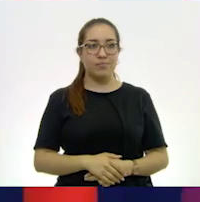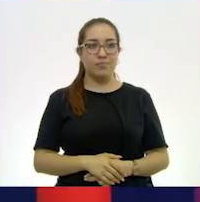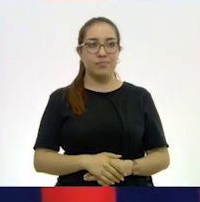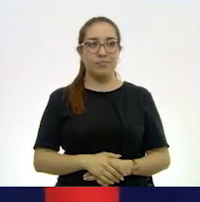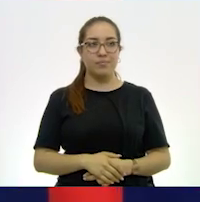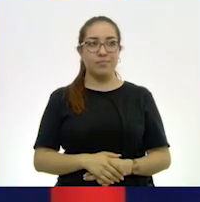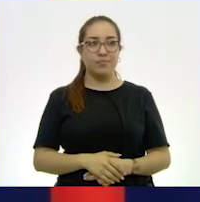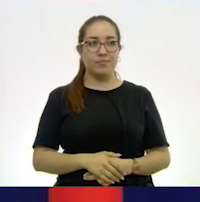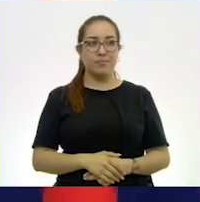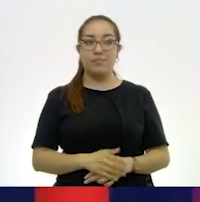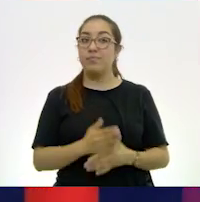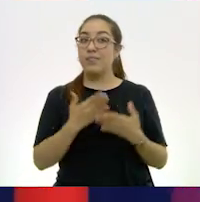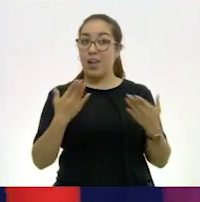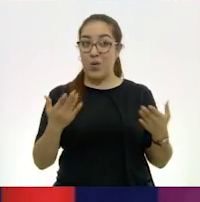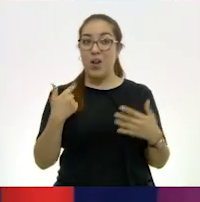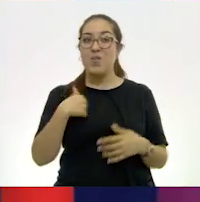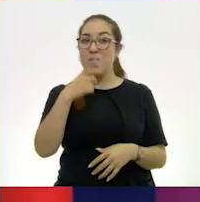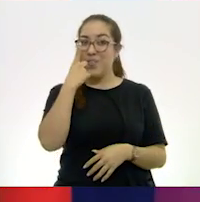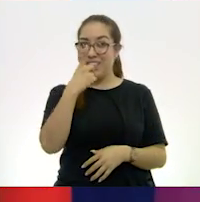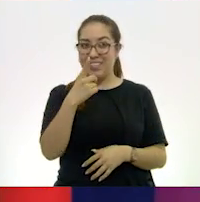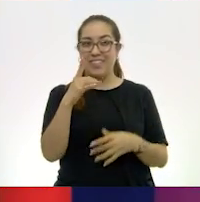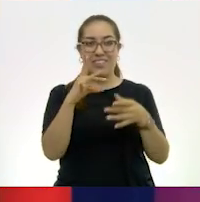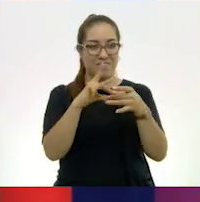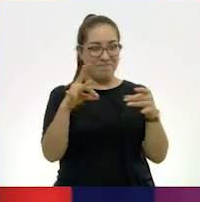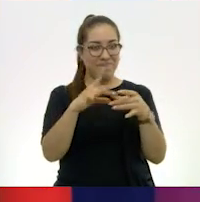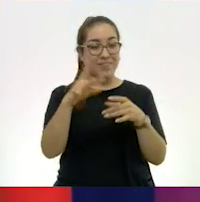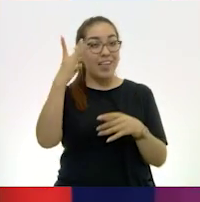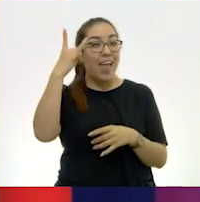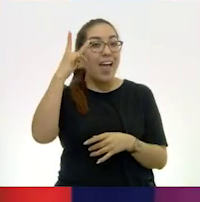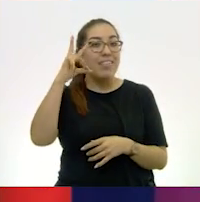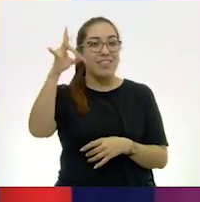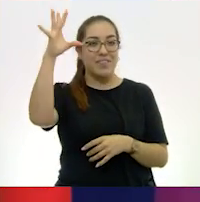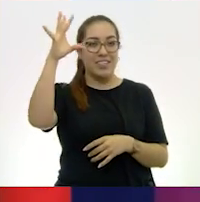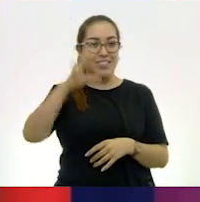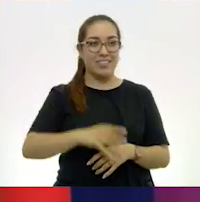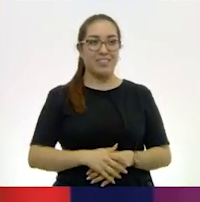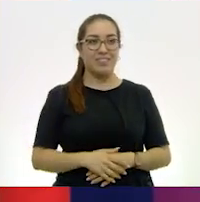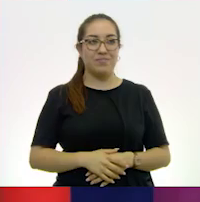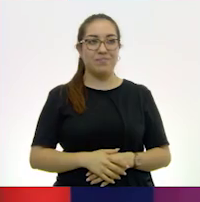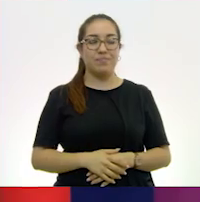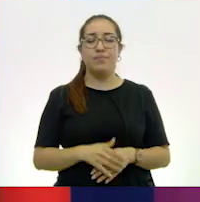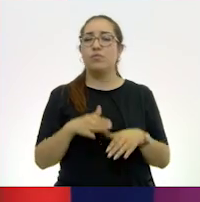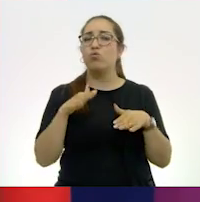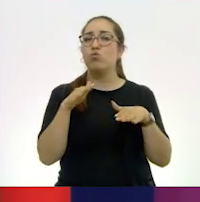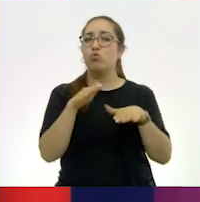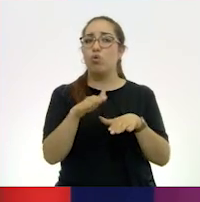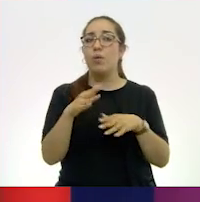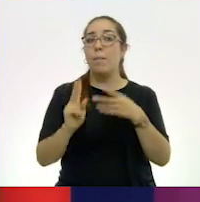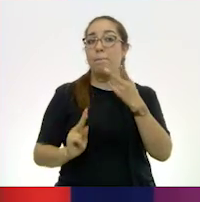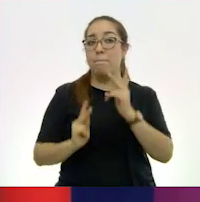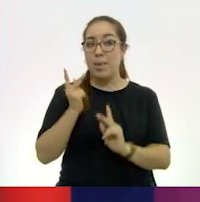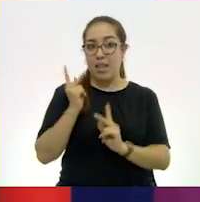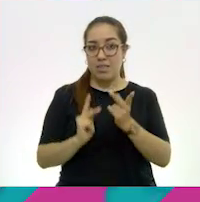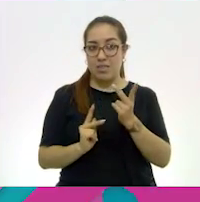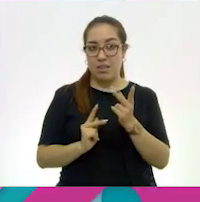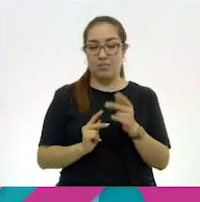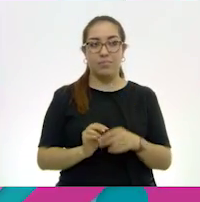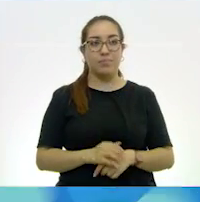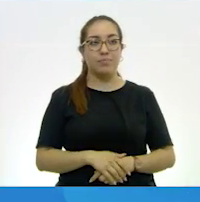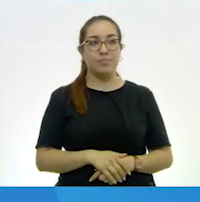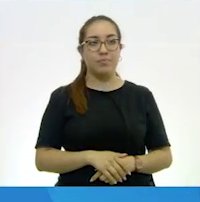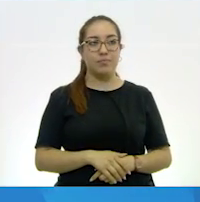Les voy a decir unas adivinanzas sobre las plantas medicinales.